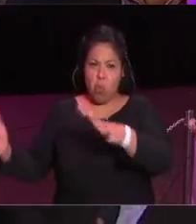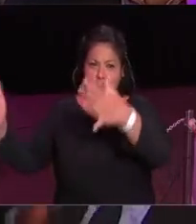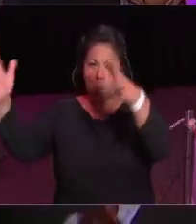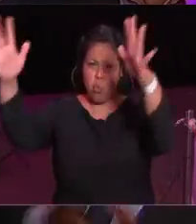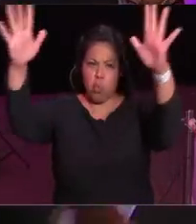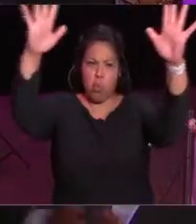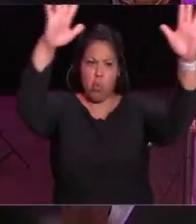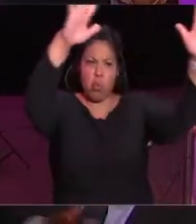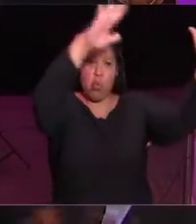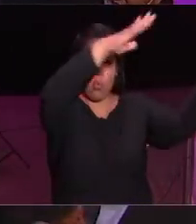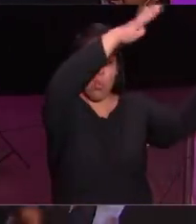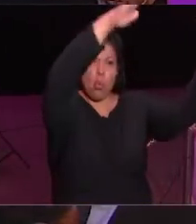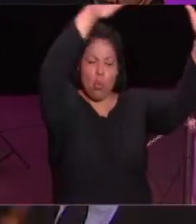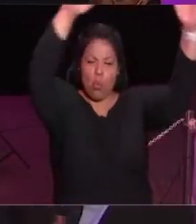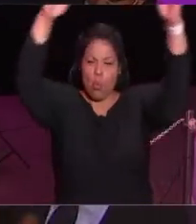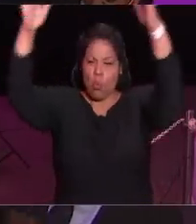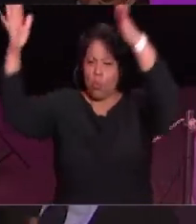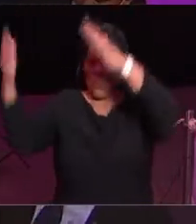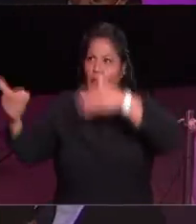al Señor.